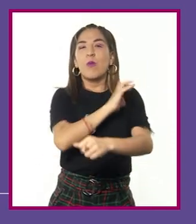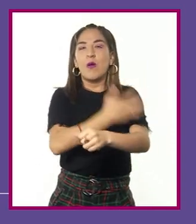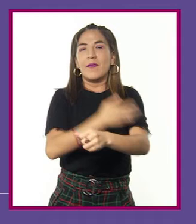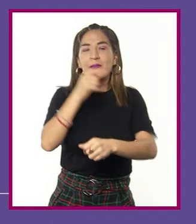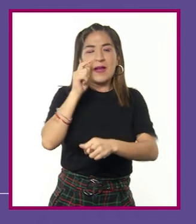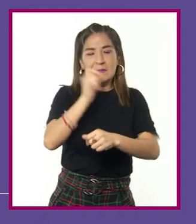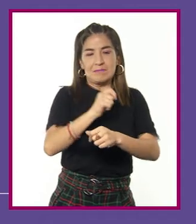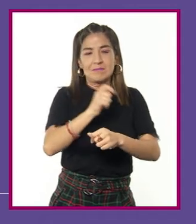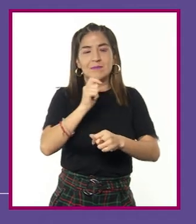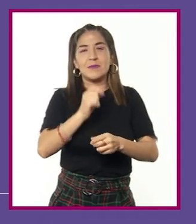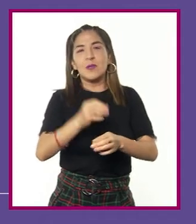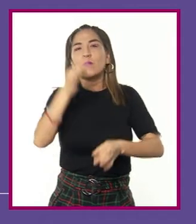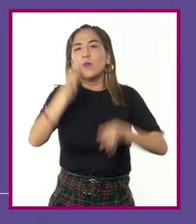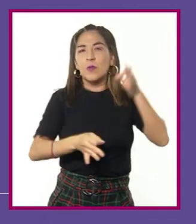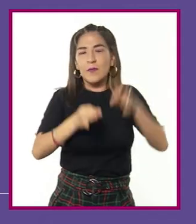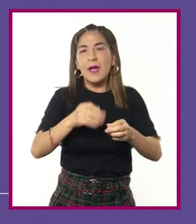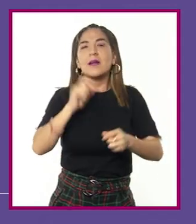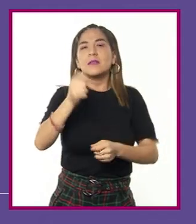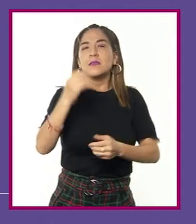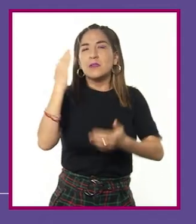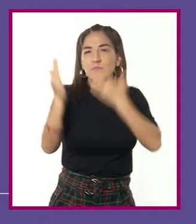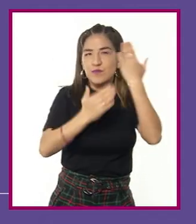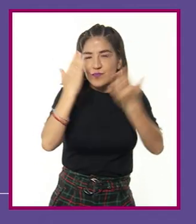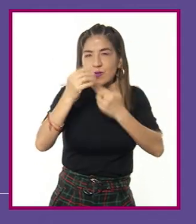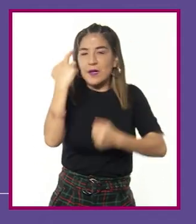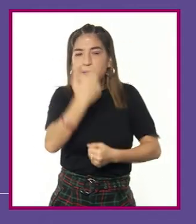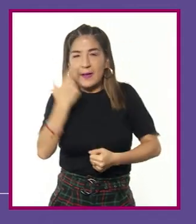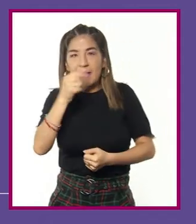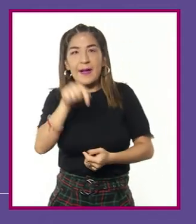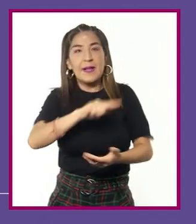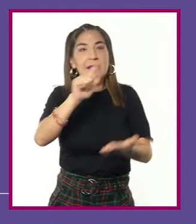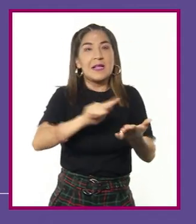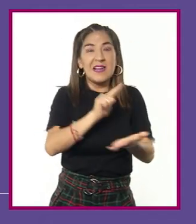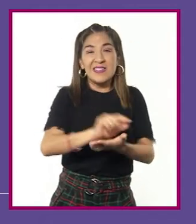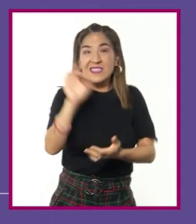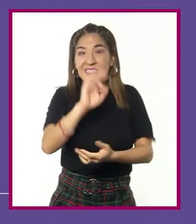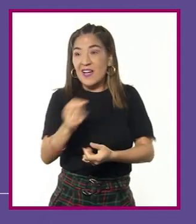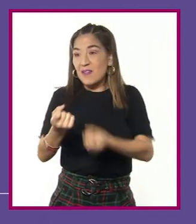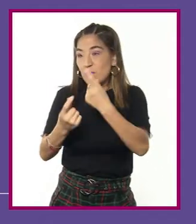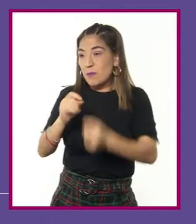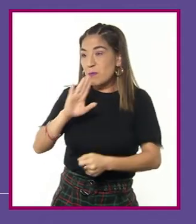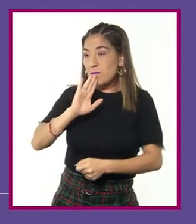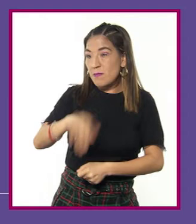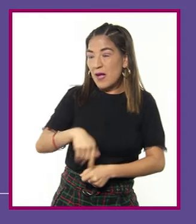estudia las leyes y con ese conocimiento juzga a quienes cometen faltas.